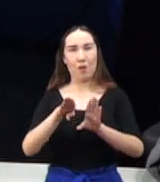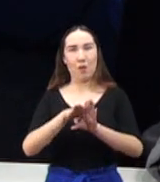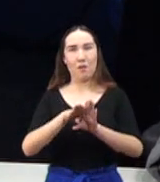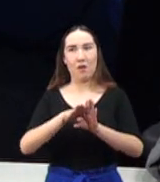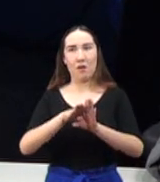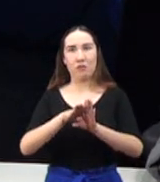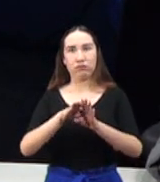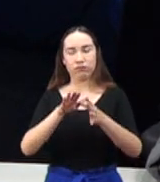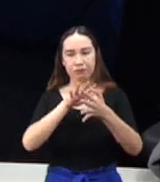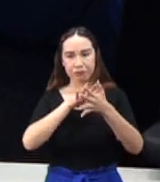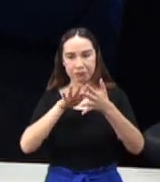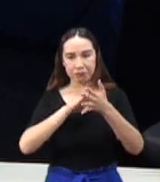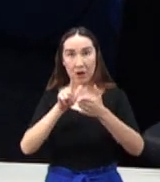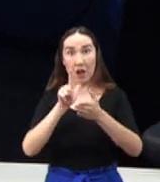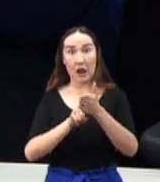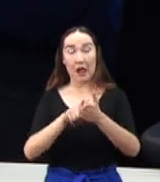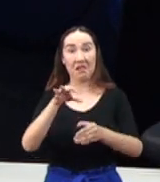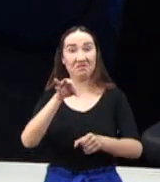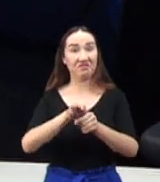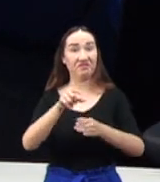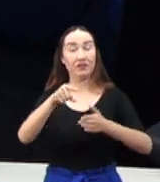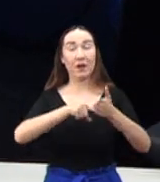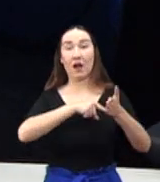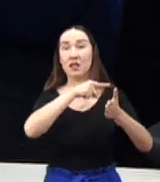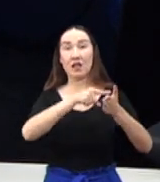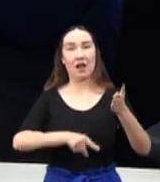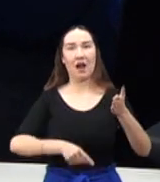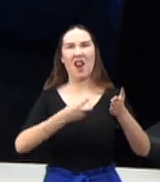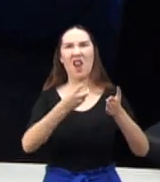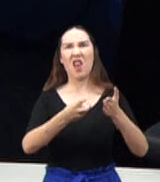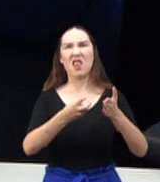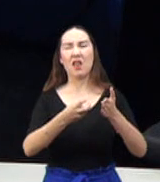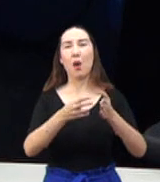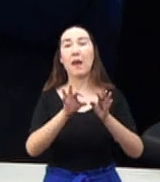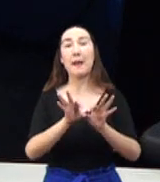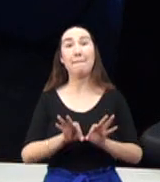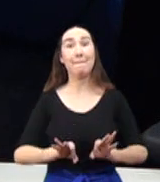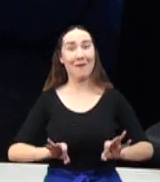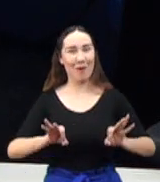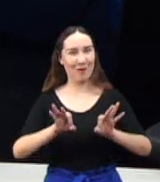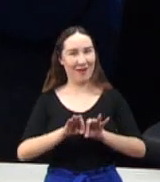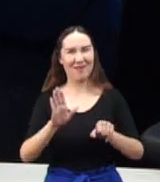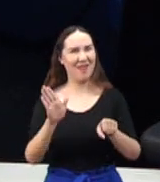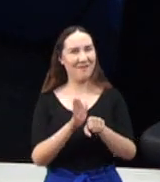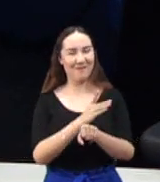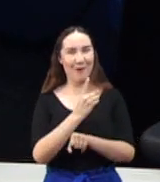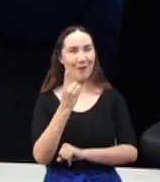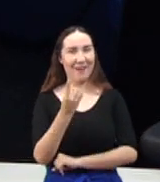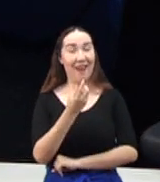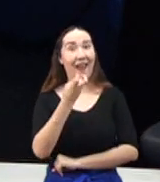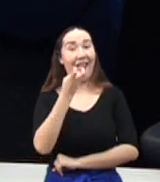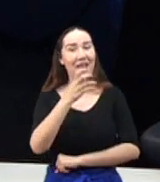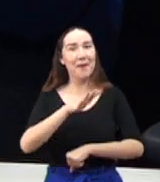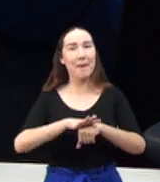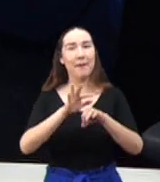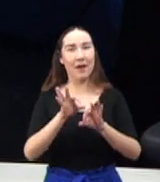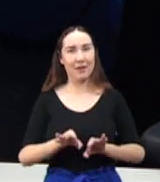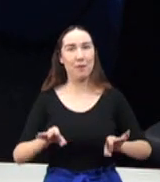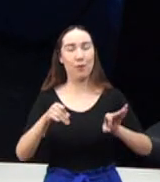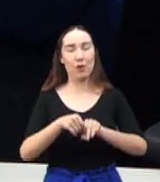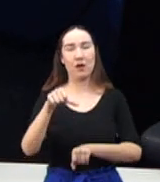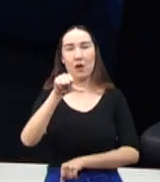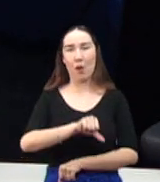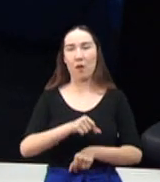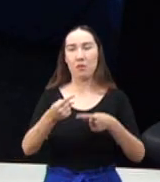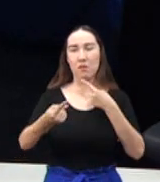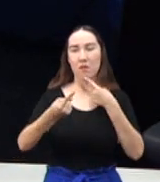ley electoral de San Luis Potosí por un punto muy importante, y creo que ese es lo más relevante de lo que vamos a